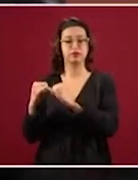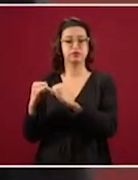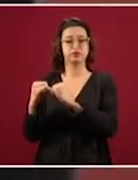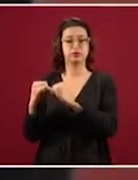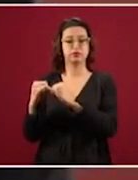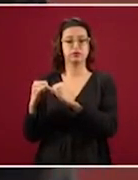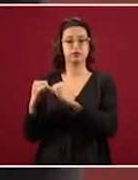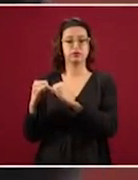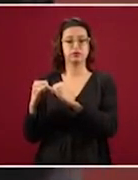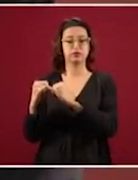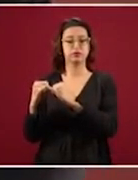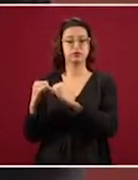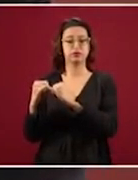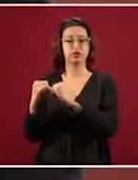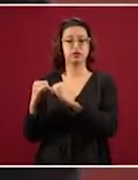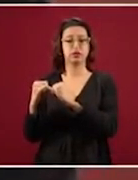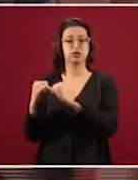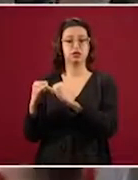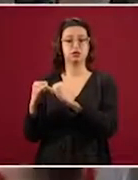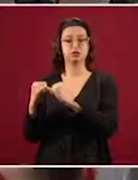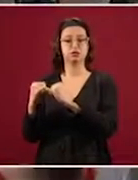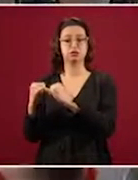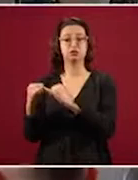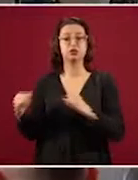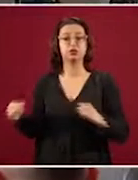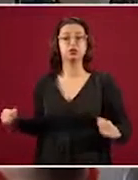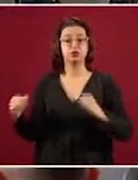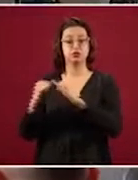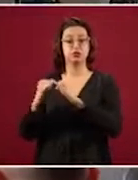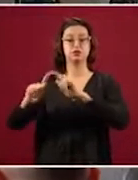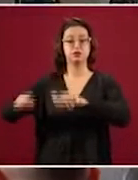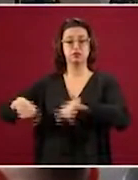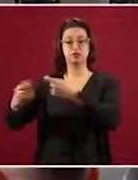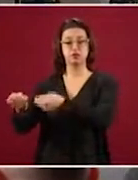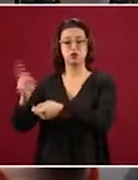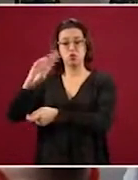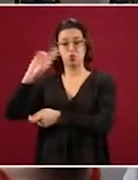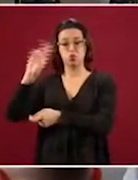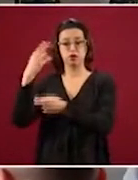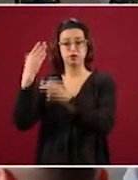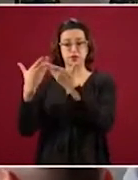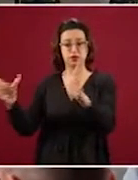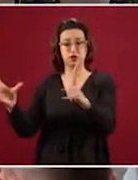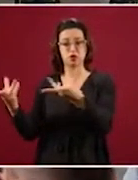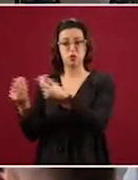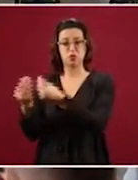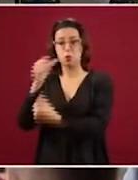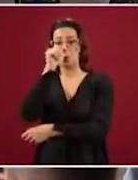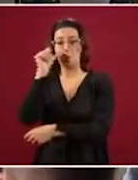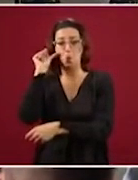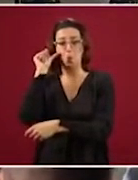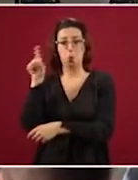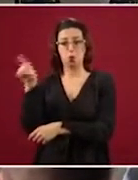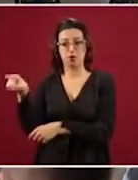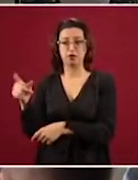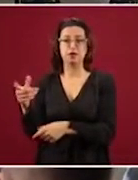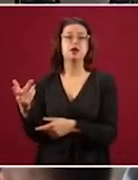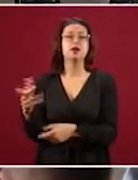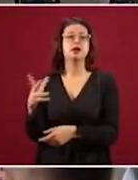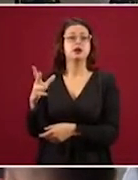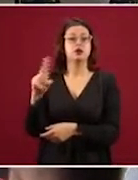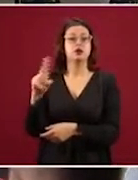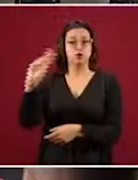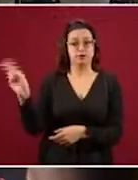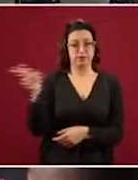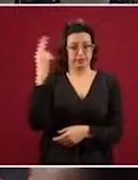que tiene que ver con las universidades públicas Benito Juárez. De las 100 hay como